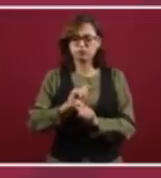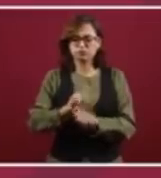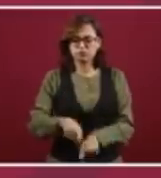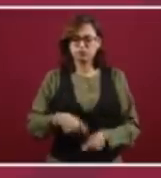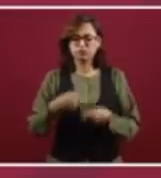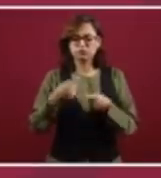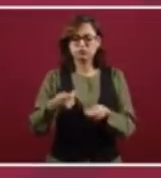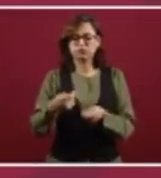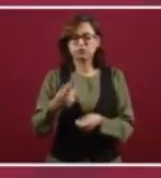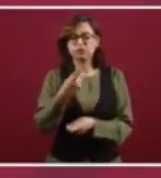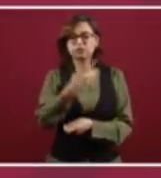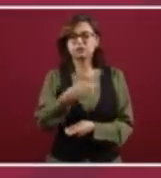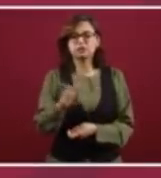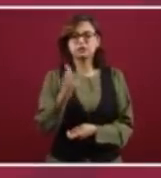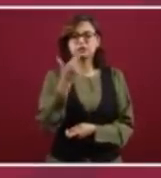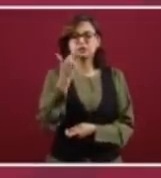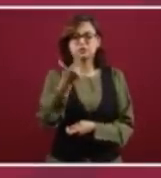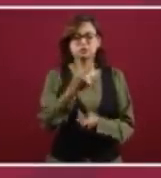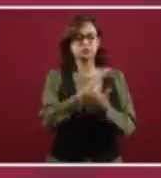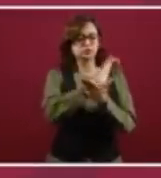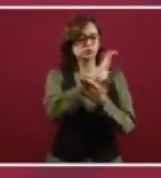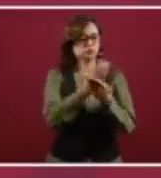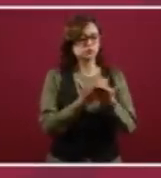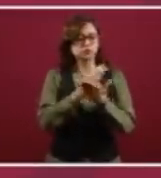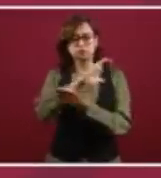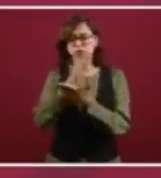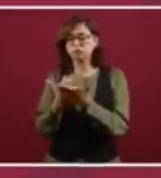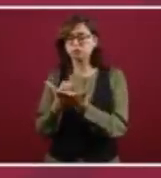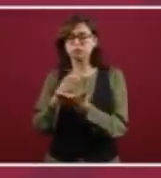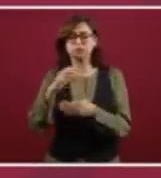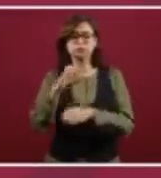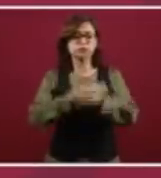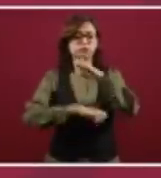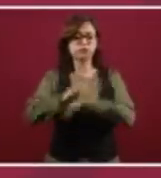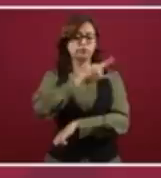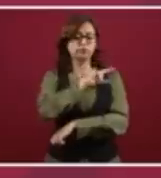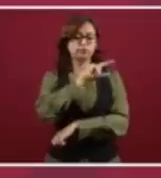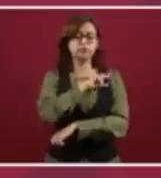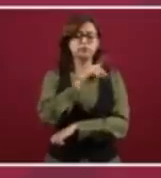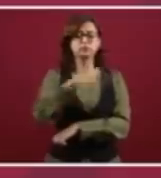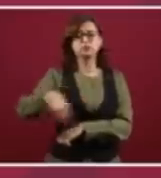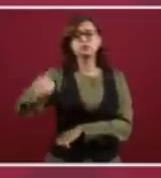107 contratos para la explotación del petróleo